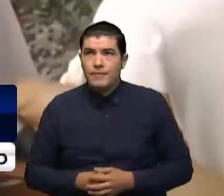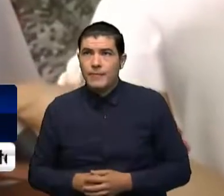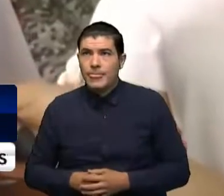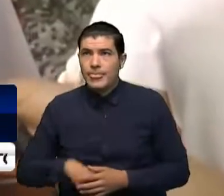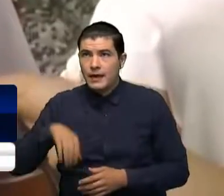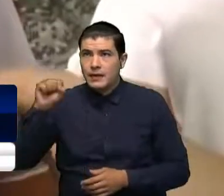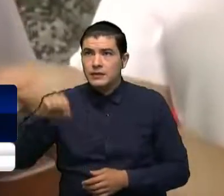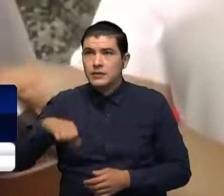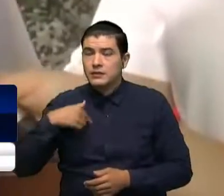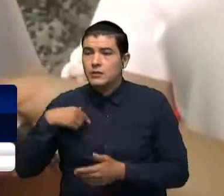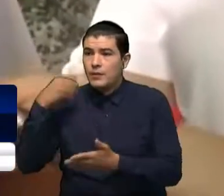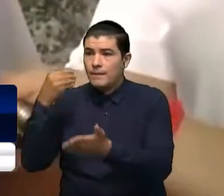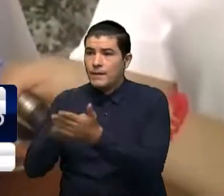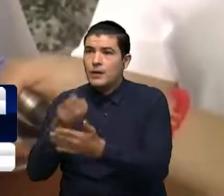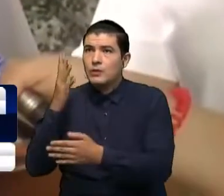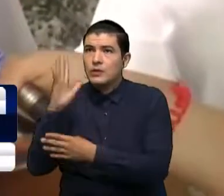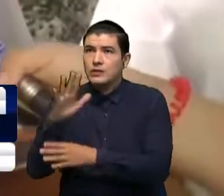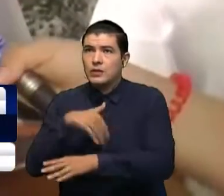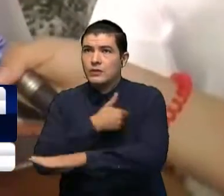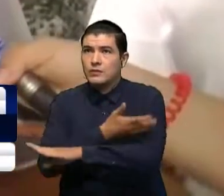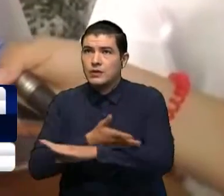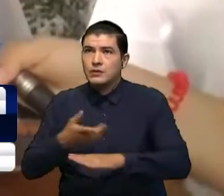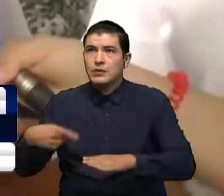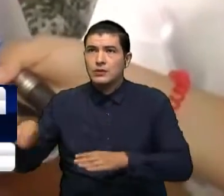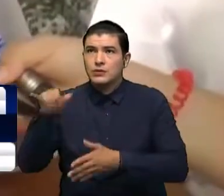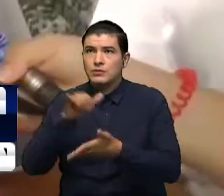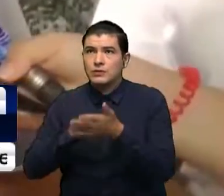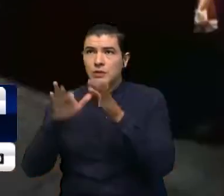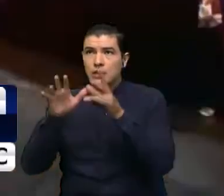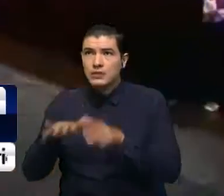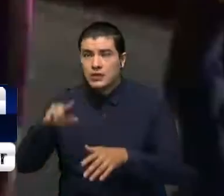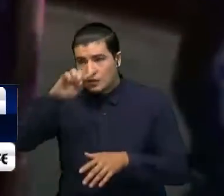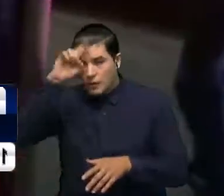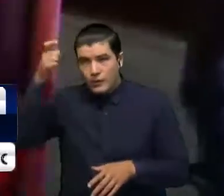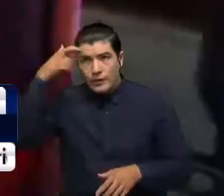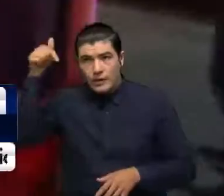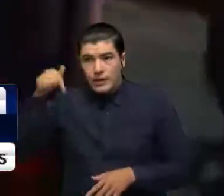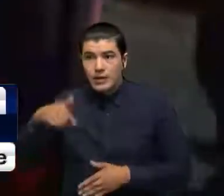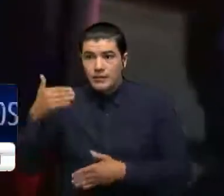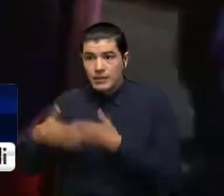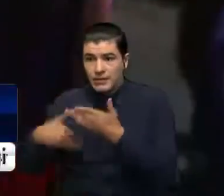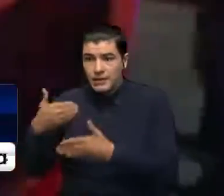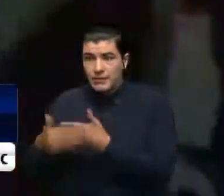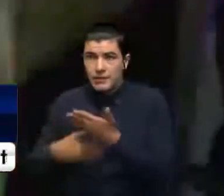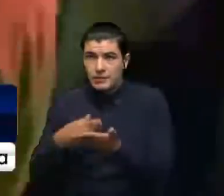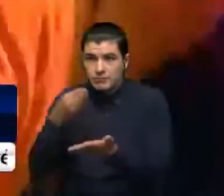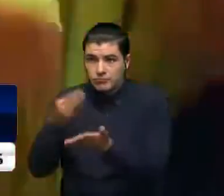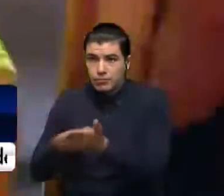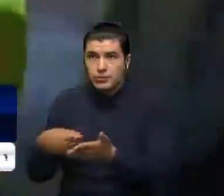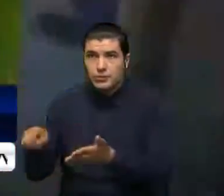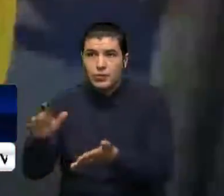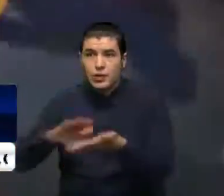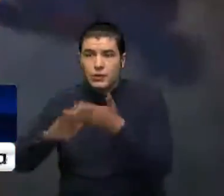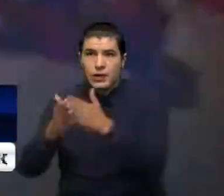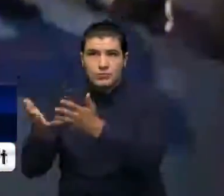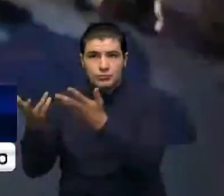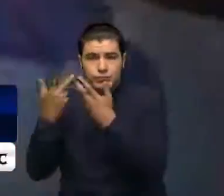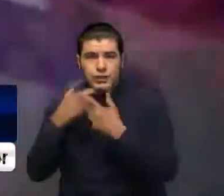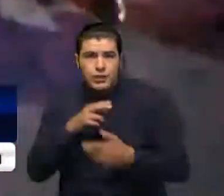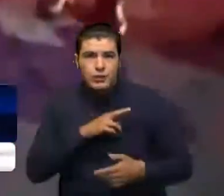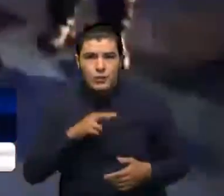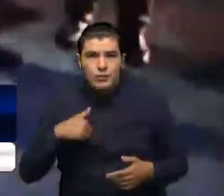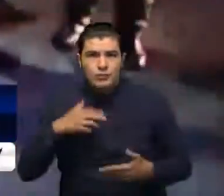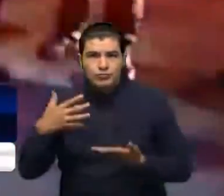recompensa de 5 millones de pesos. A través de la Secretaría de Gobierno se están recibiendo esas denuncias y vamos a ser